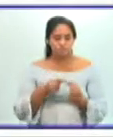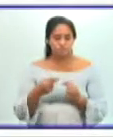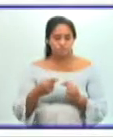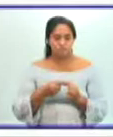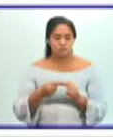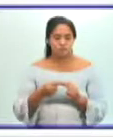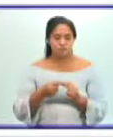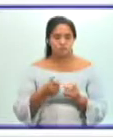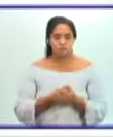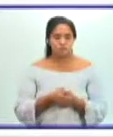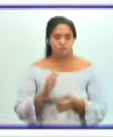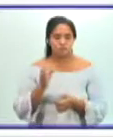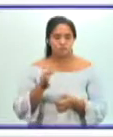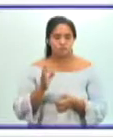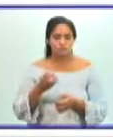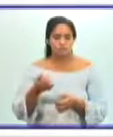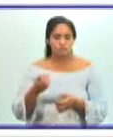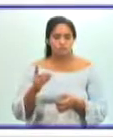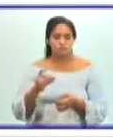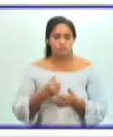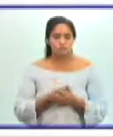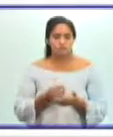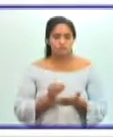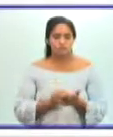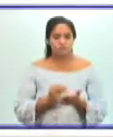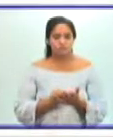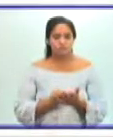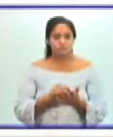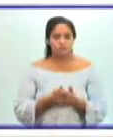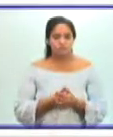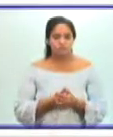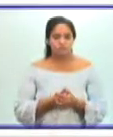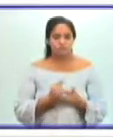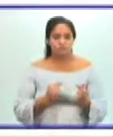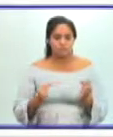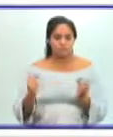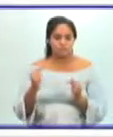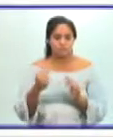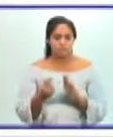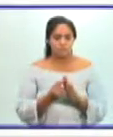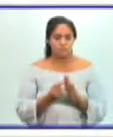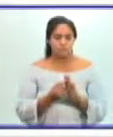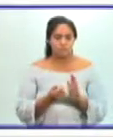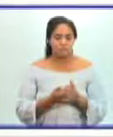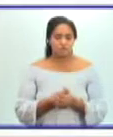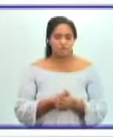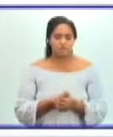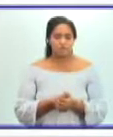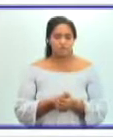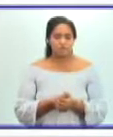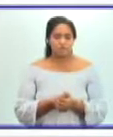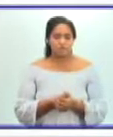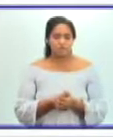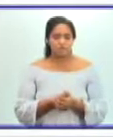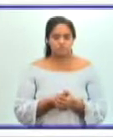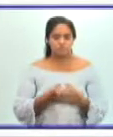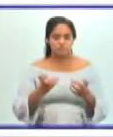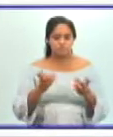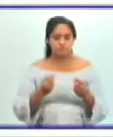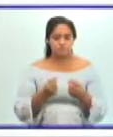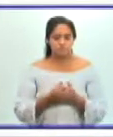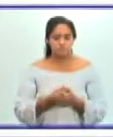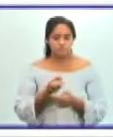AD. Aplicando la propiedad fundamental de las proporciones, efectuando los cálculos, vas a